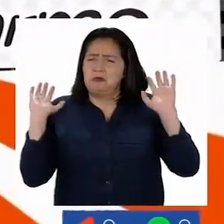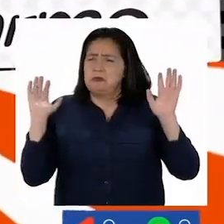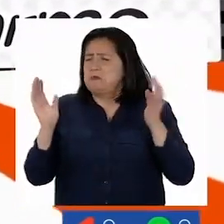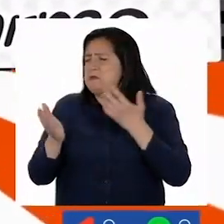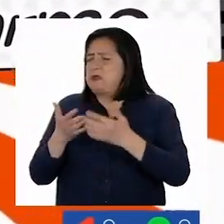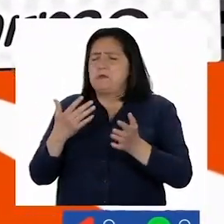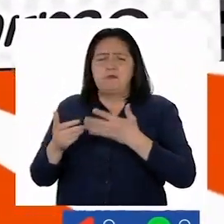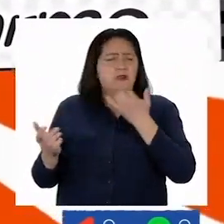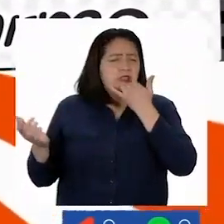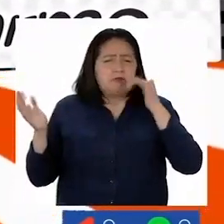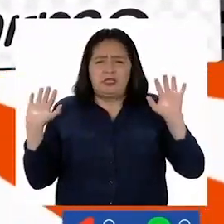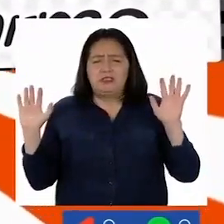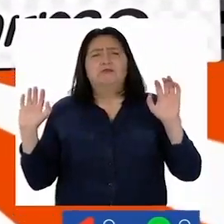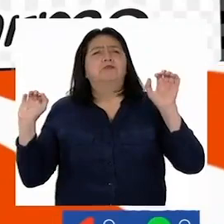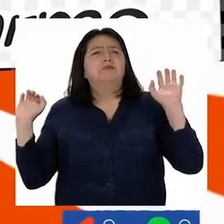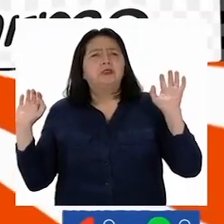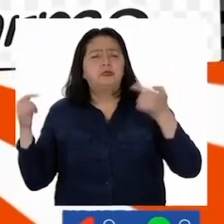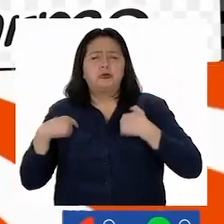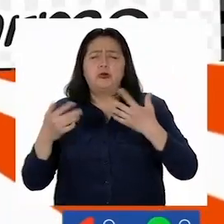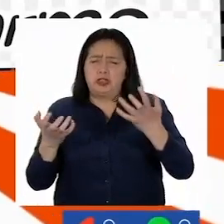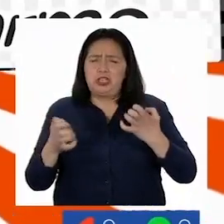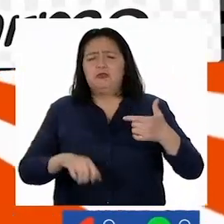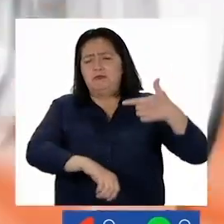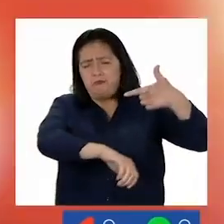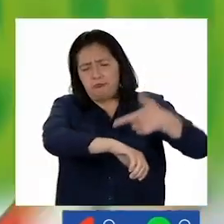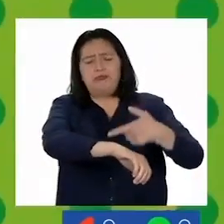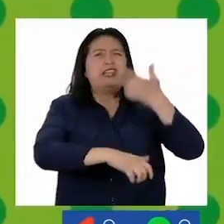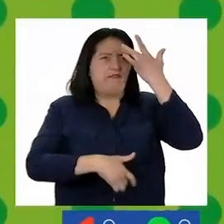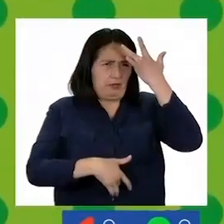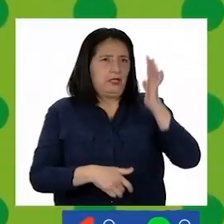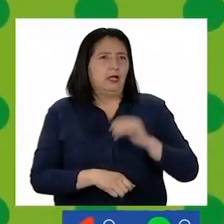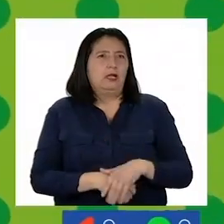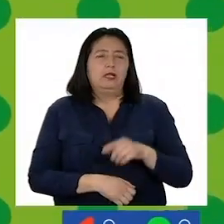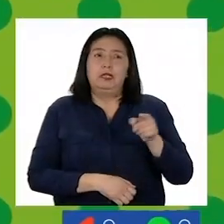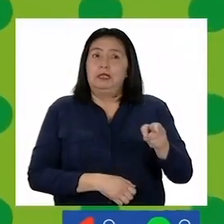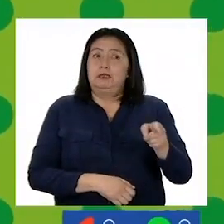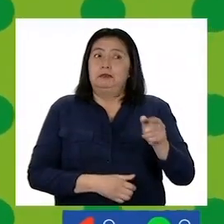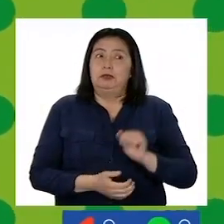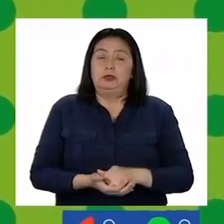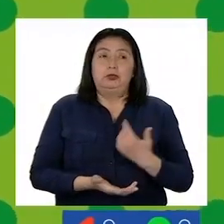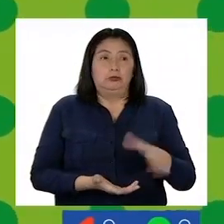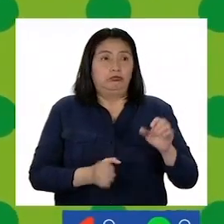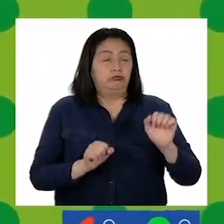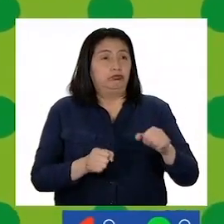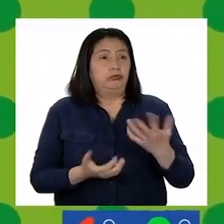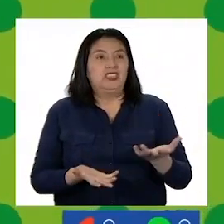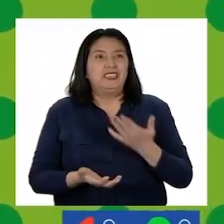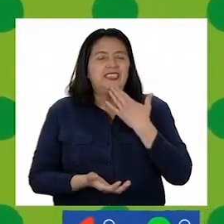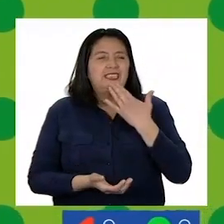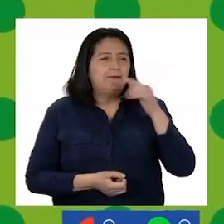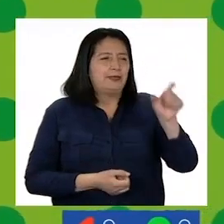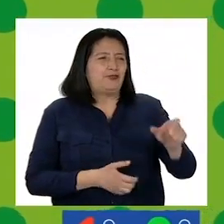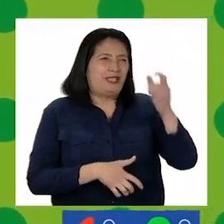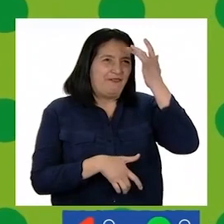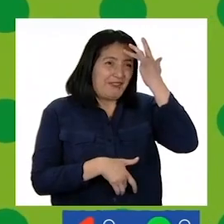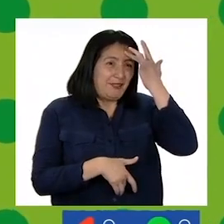lo que sucediere, no importa, quiero inocularme». Estas inoculaciones fueron extraídas de la paciente Carmen Paredes,